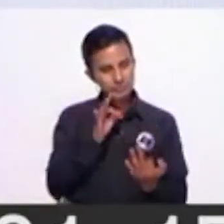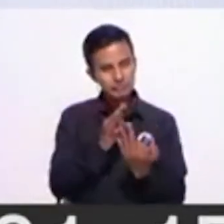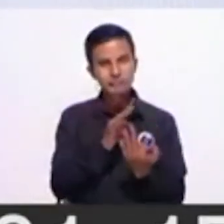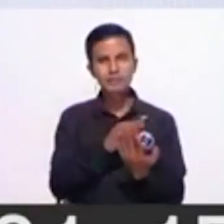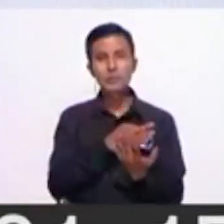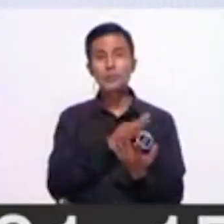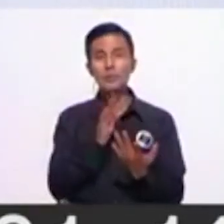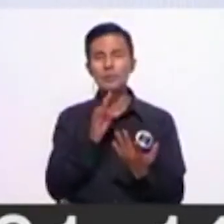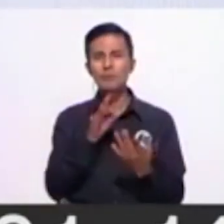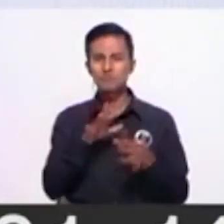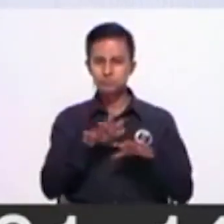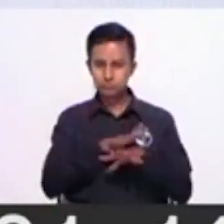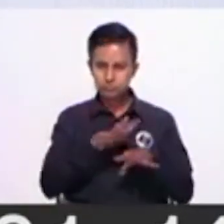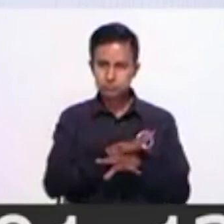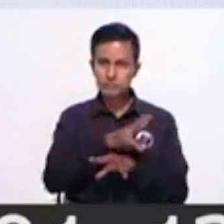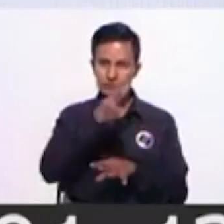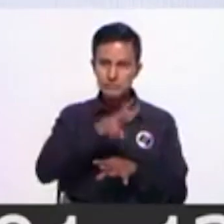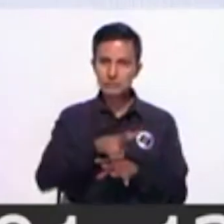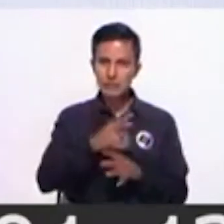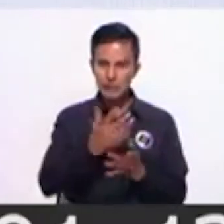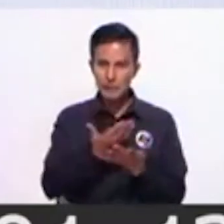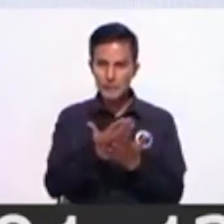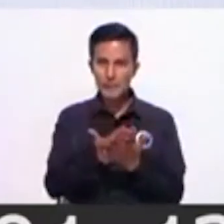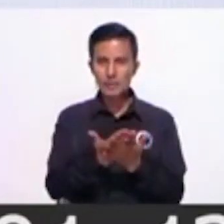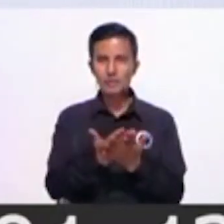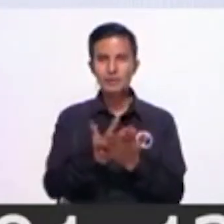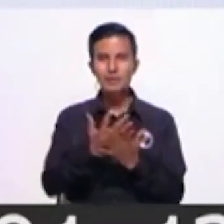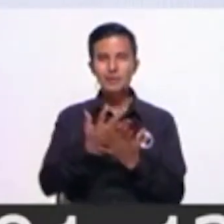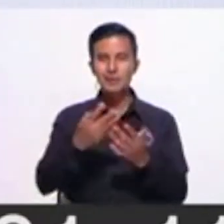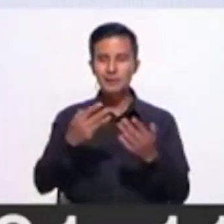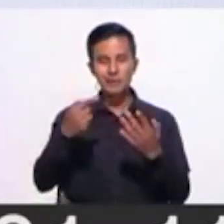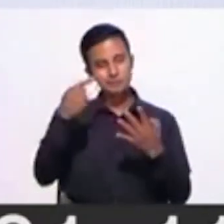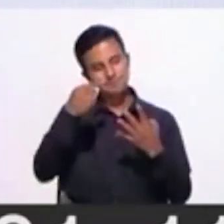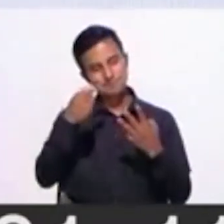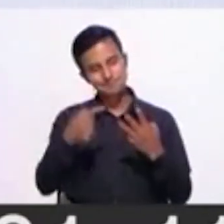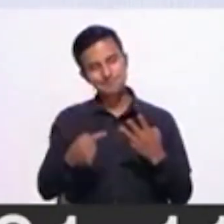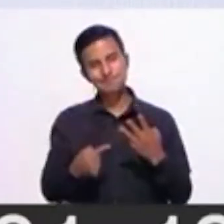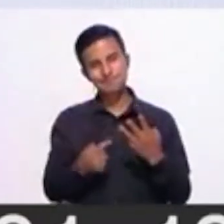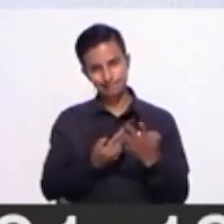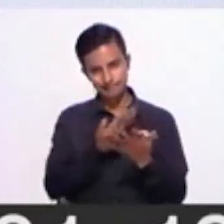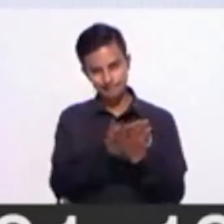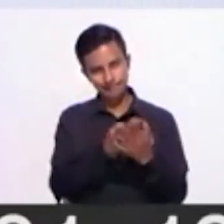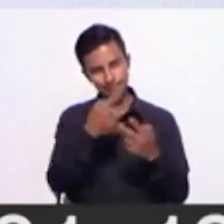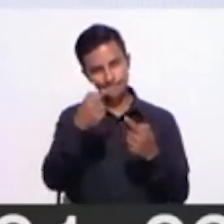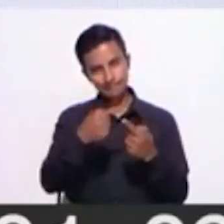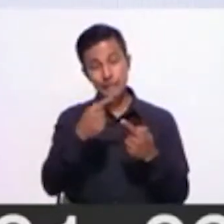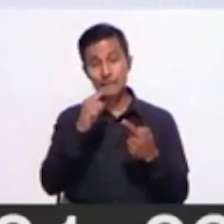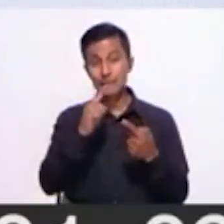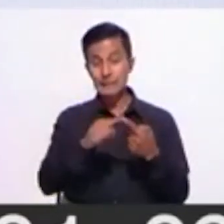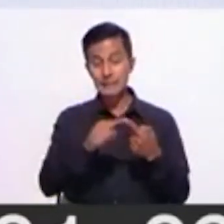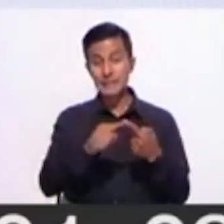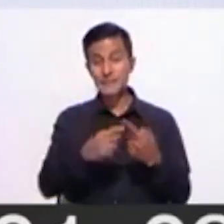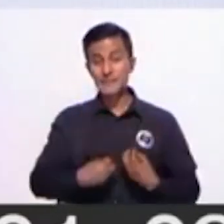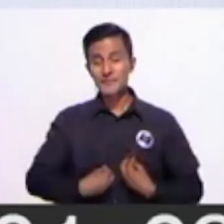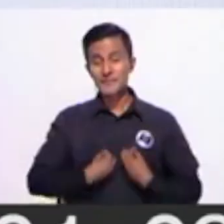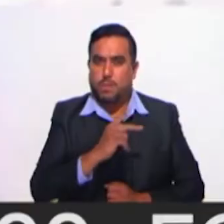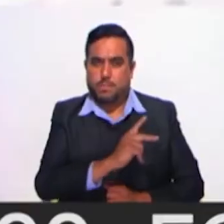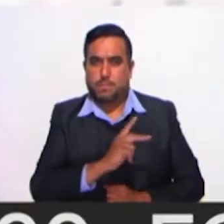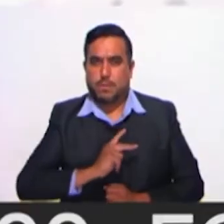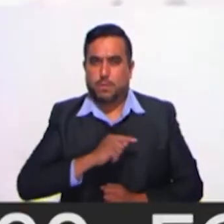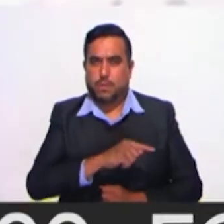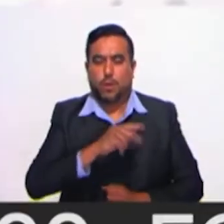todos necesitamos. Hoy le estamos apostando a 3 grandes banderas. La primera es vivir tranquilos, vivir sanos y vivir